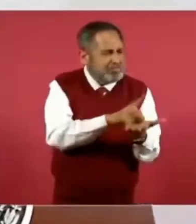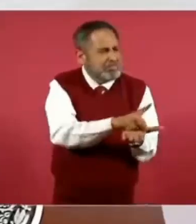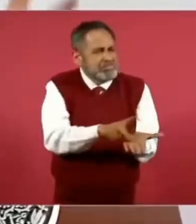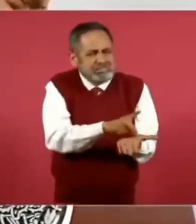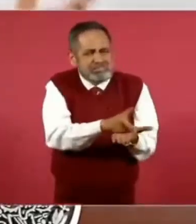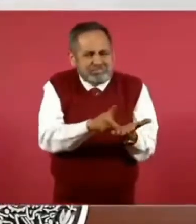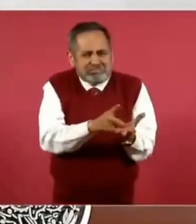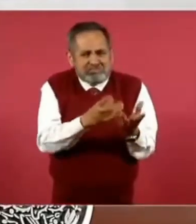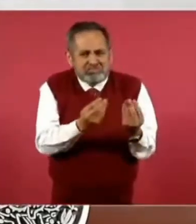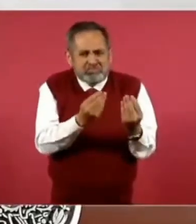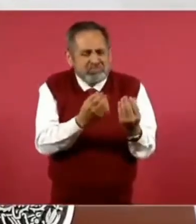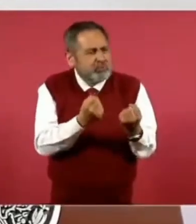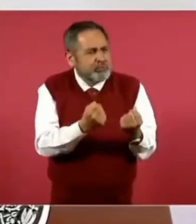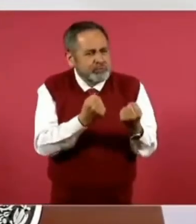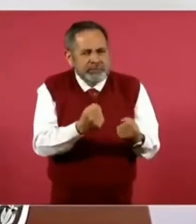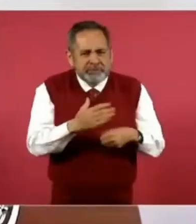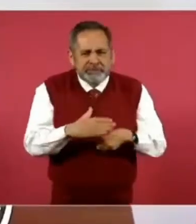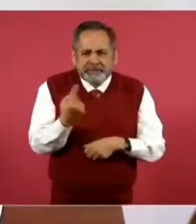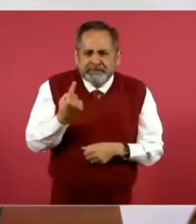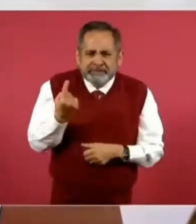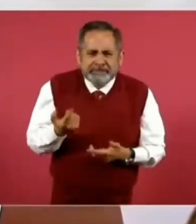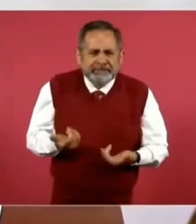el consumo de las drogas?